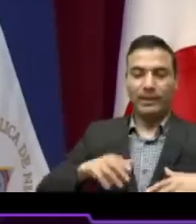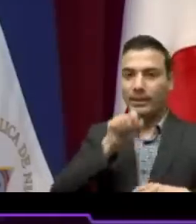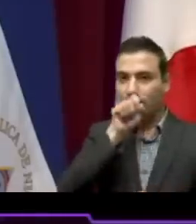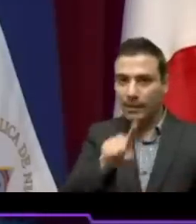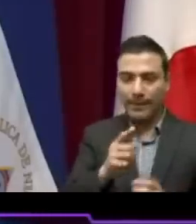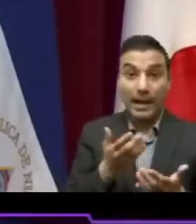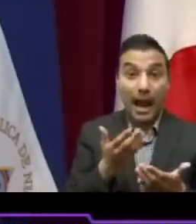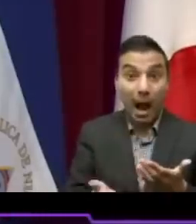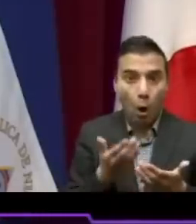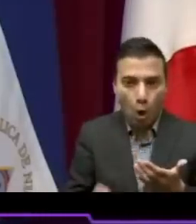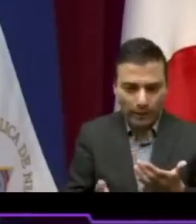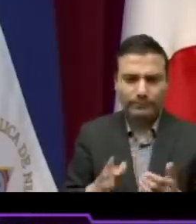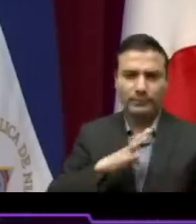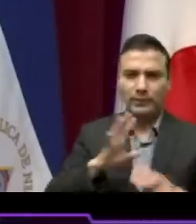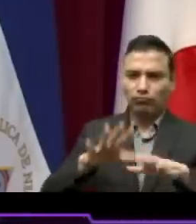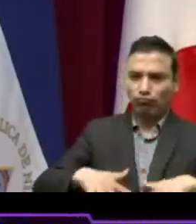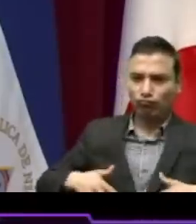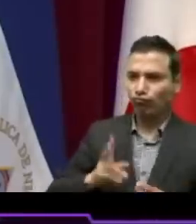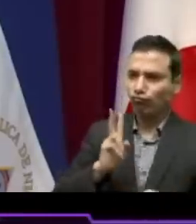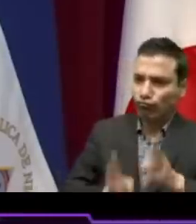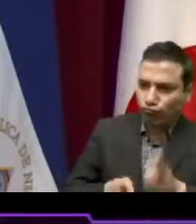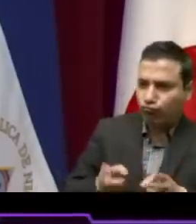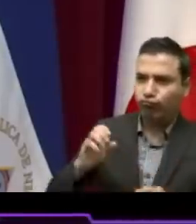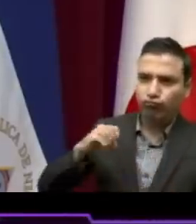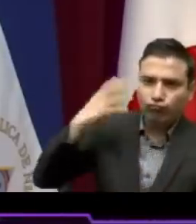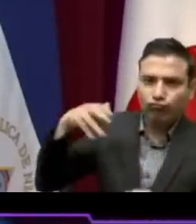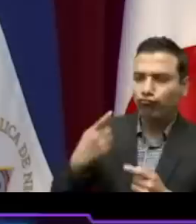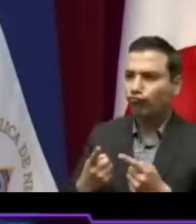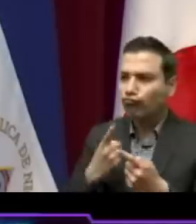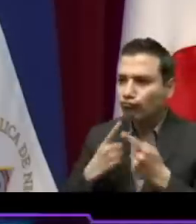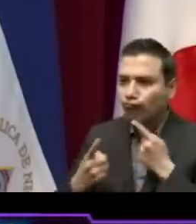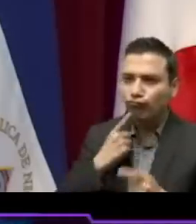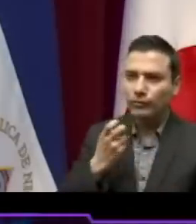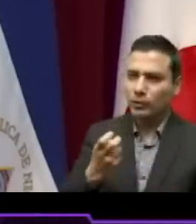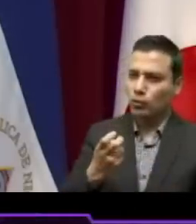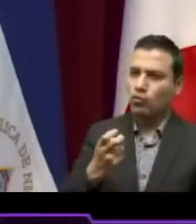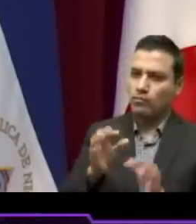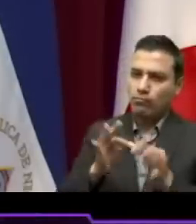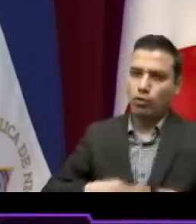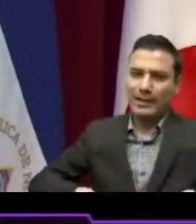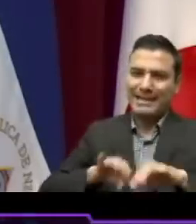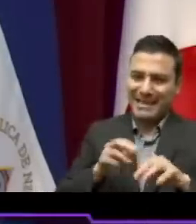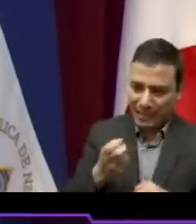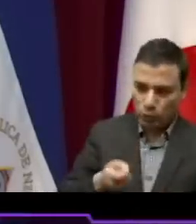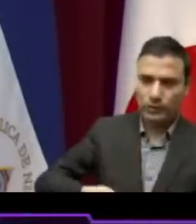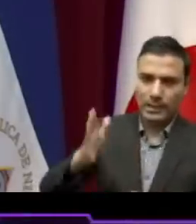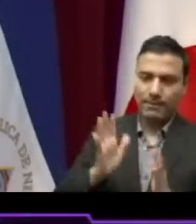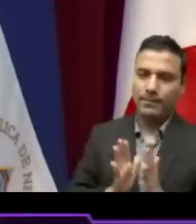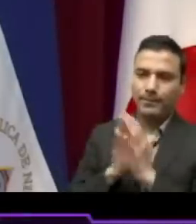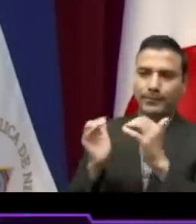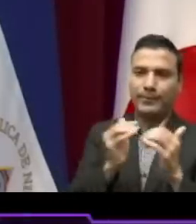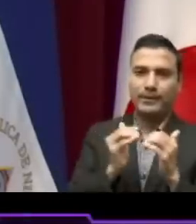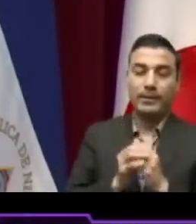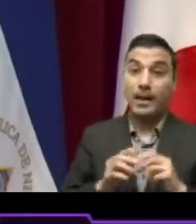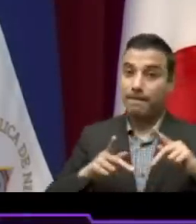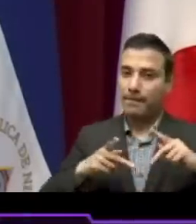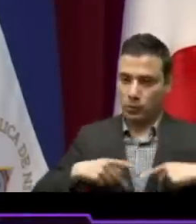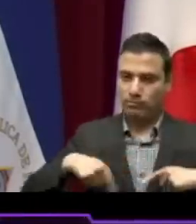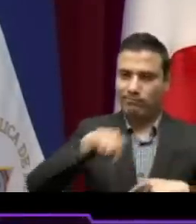la democracia adquiere mucho de su sentido político y profundo valor cultural en la exigencia de participación